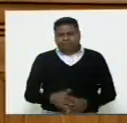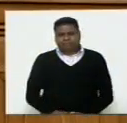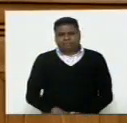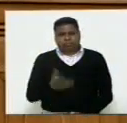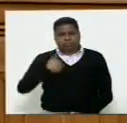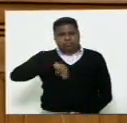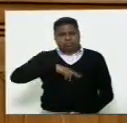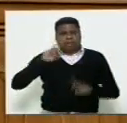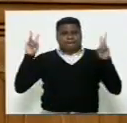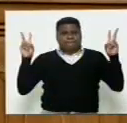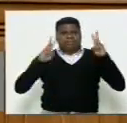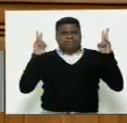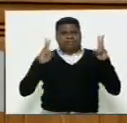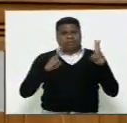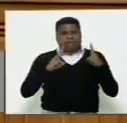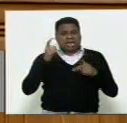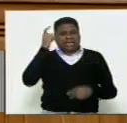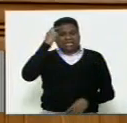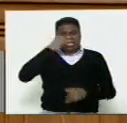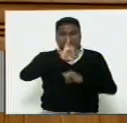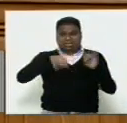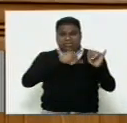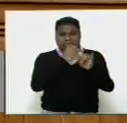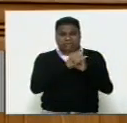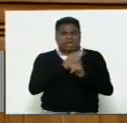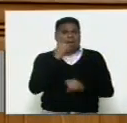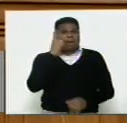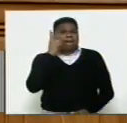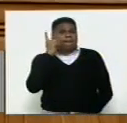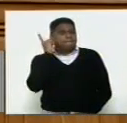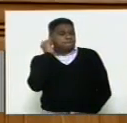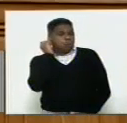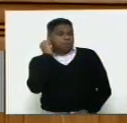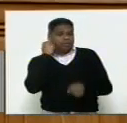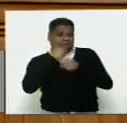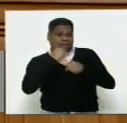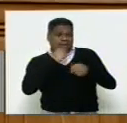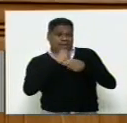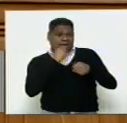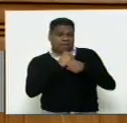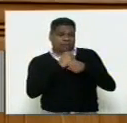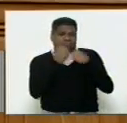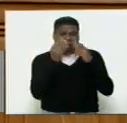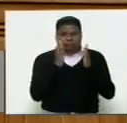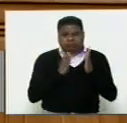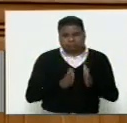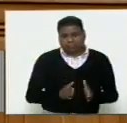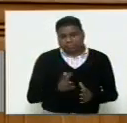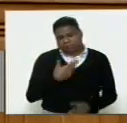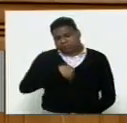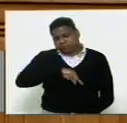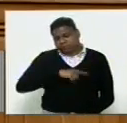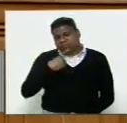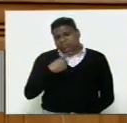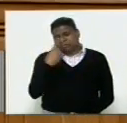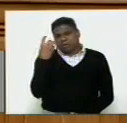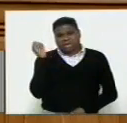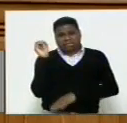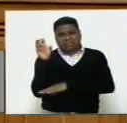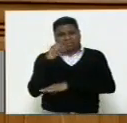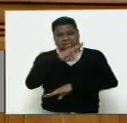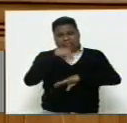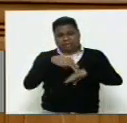en el marco del Día Internacional de la Mujer Trabajadora conquistamos con nuestra Asamblea Nacional Constituyente, nos